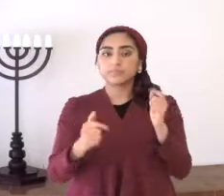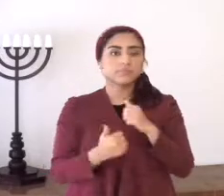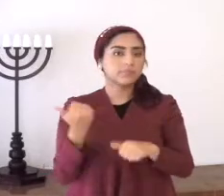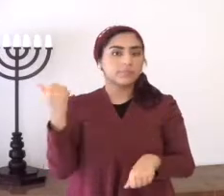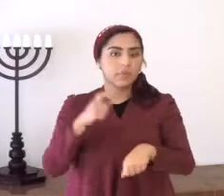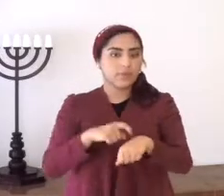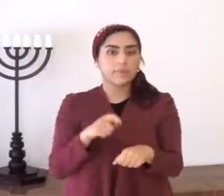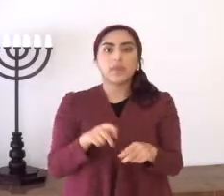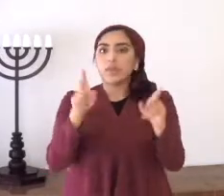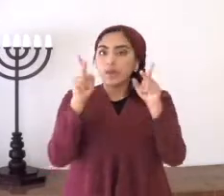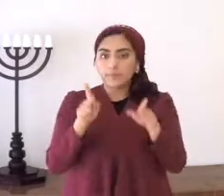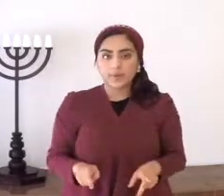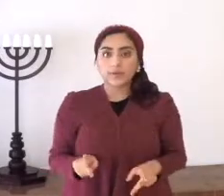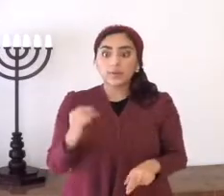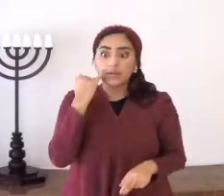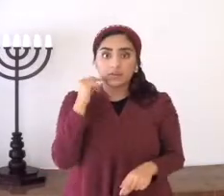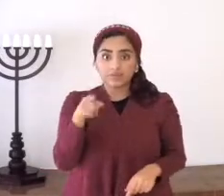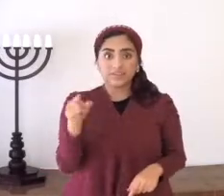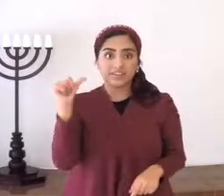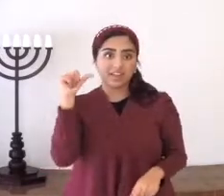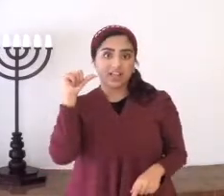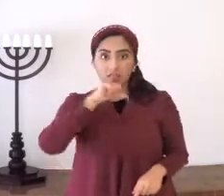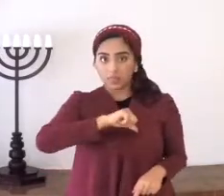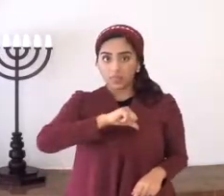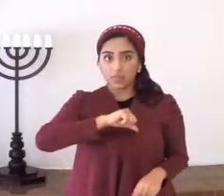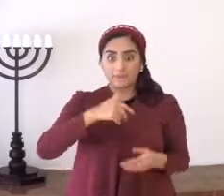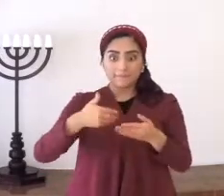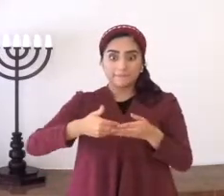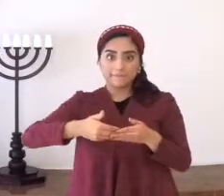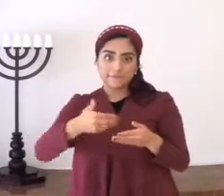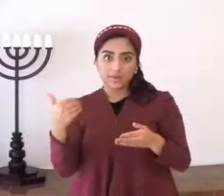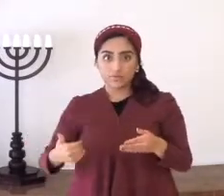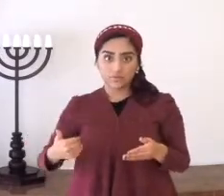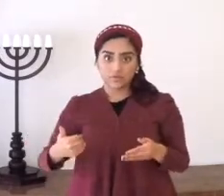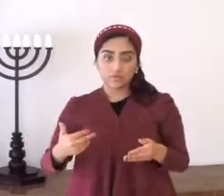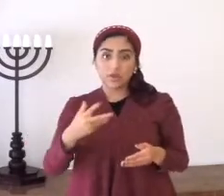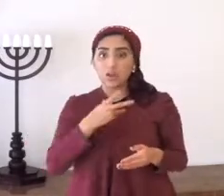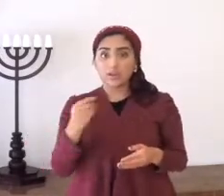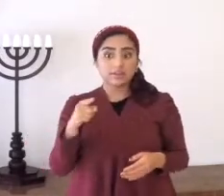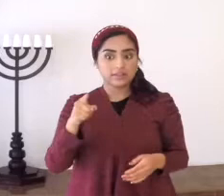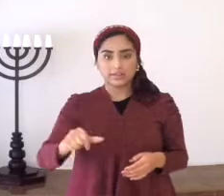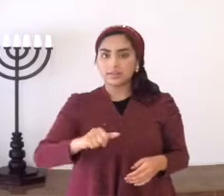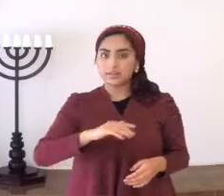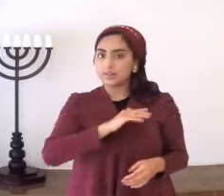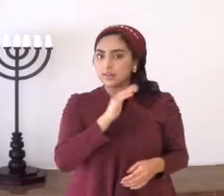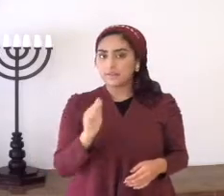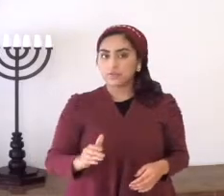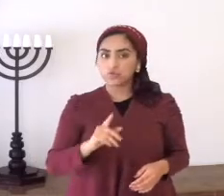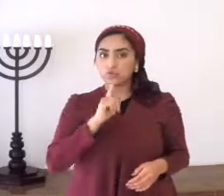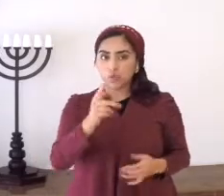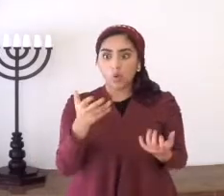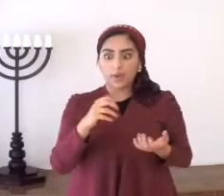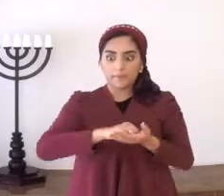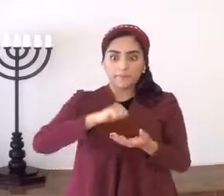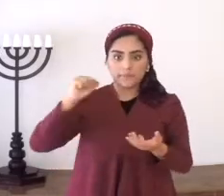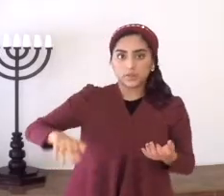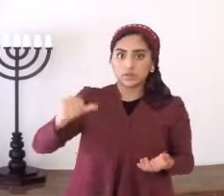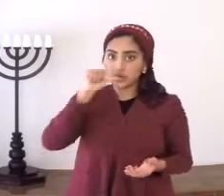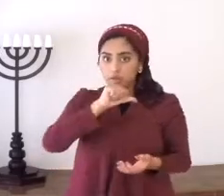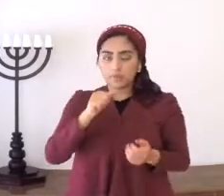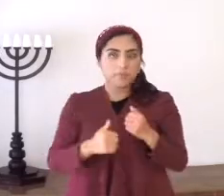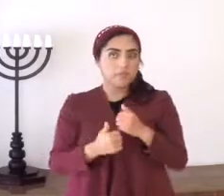rápido. Pero generalmente la persona, si fue un tomador y